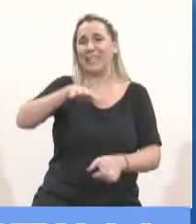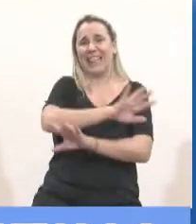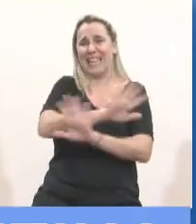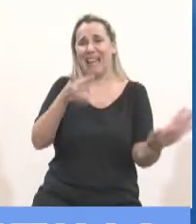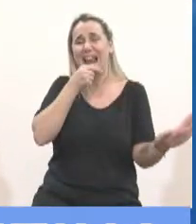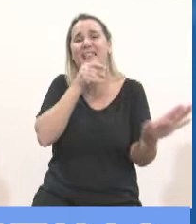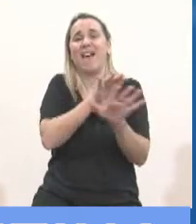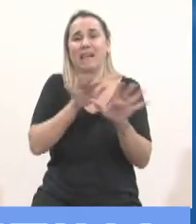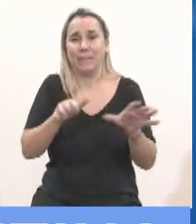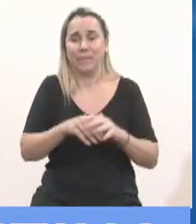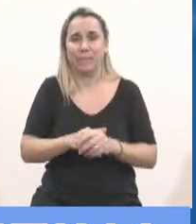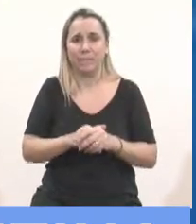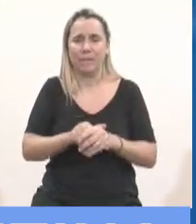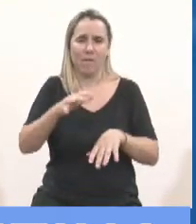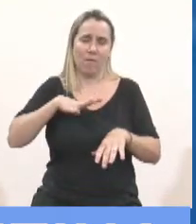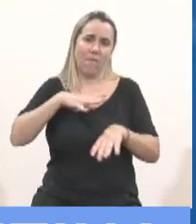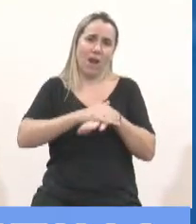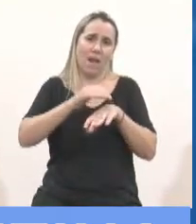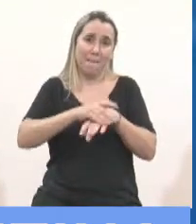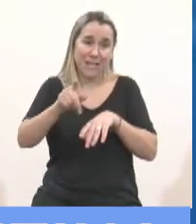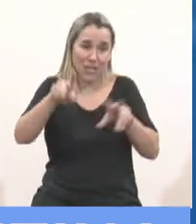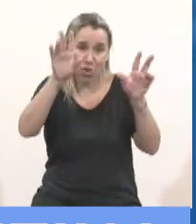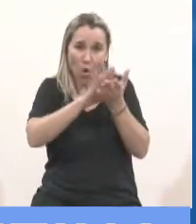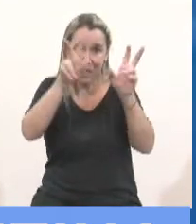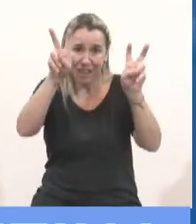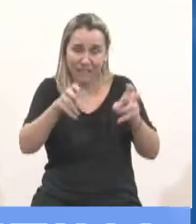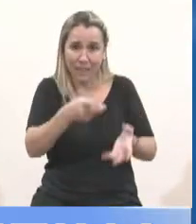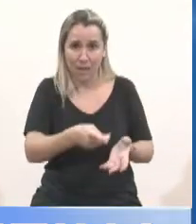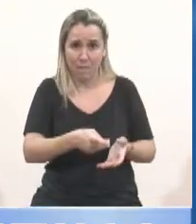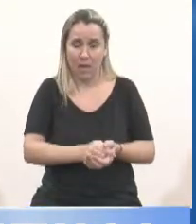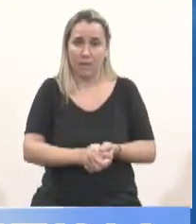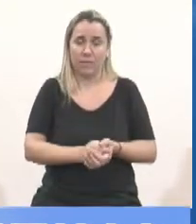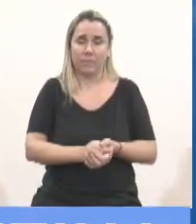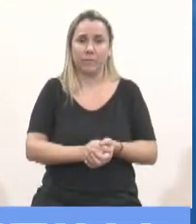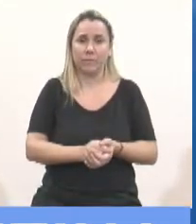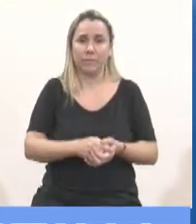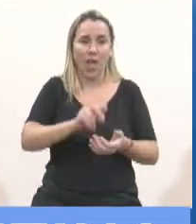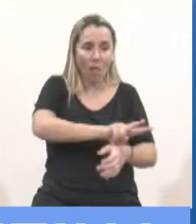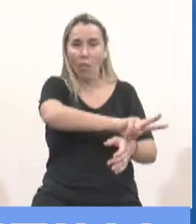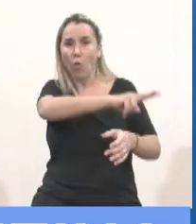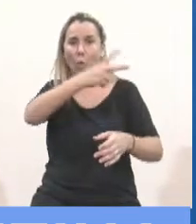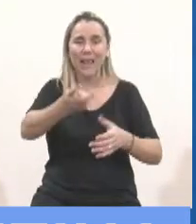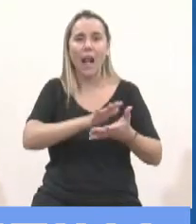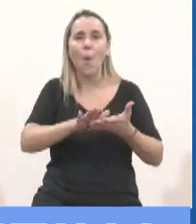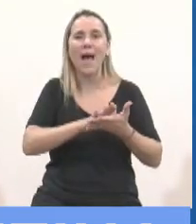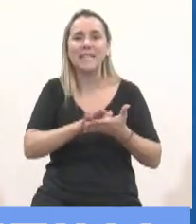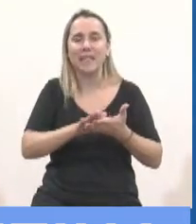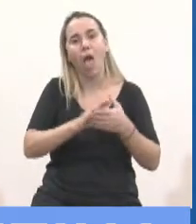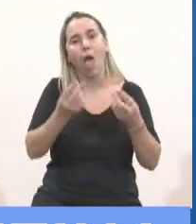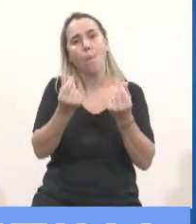manejaba datos. La irresponsabilidad estuvo en el tema de las LEVAC. Duplicaron la base